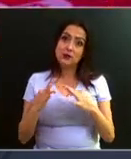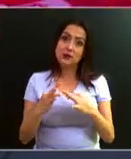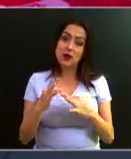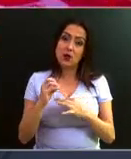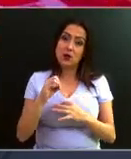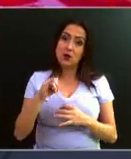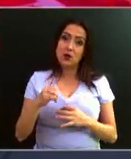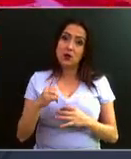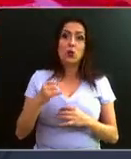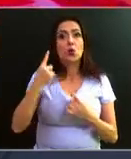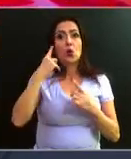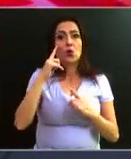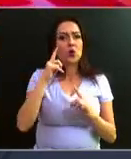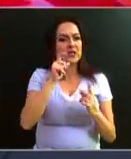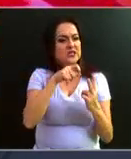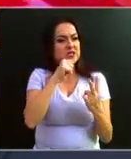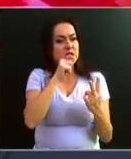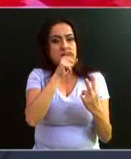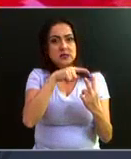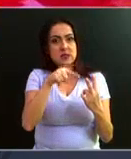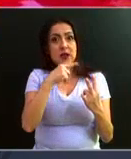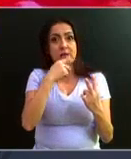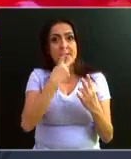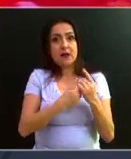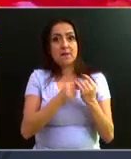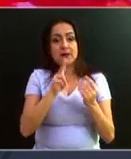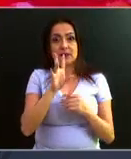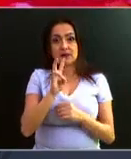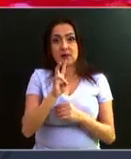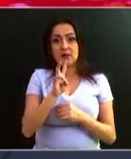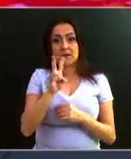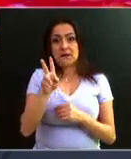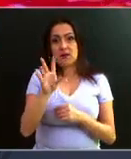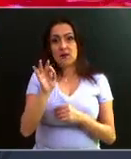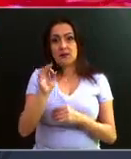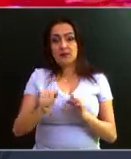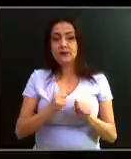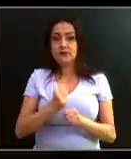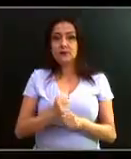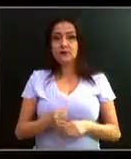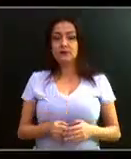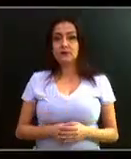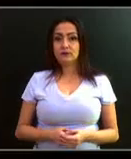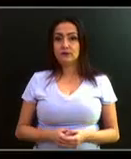OIJ logró identificar a la pareja de 27 y 29 años.